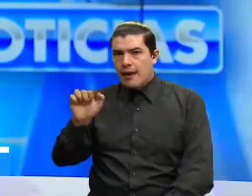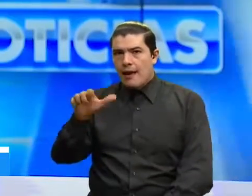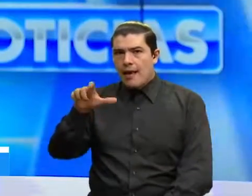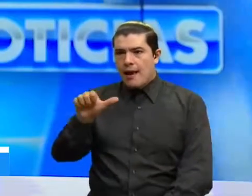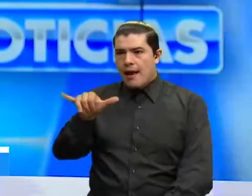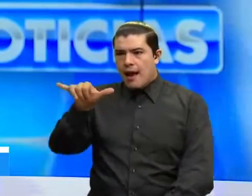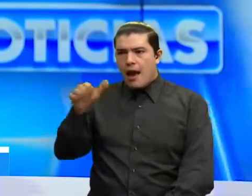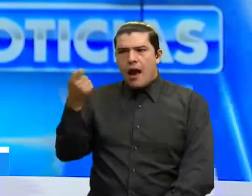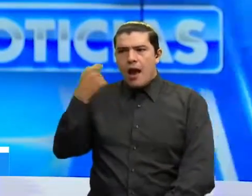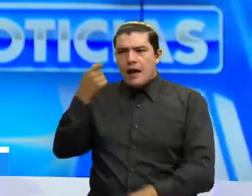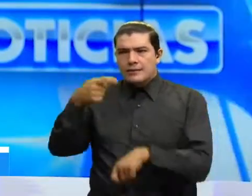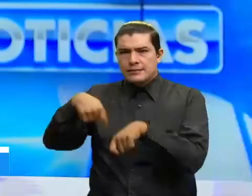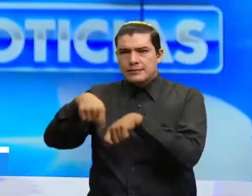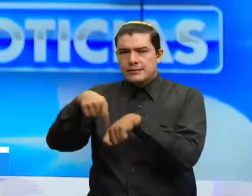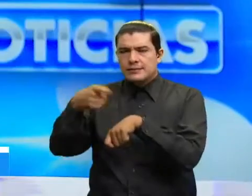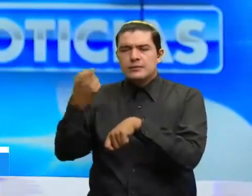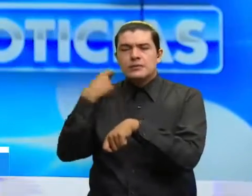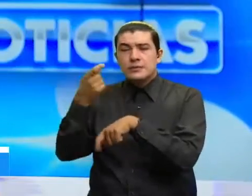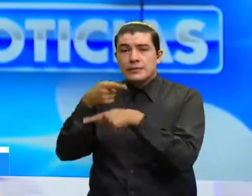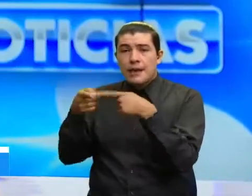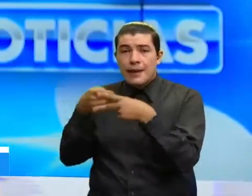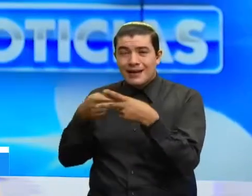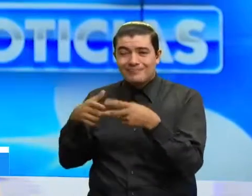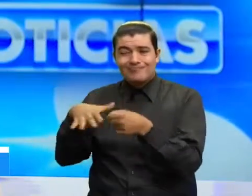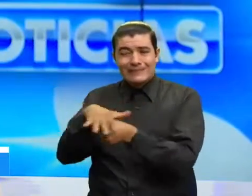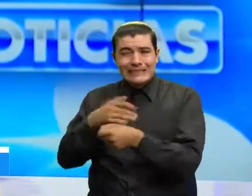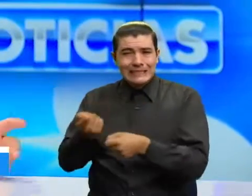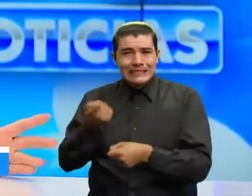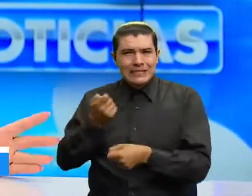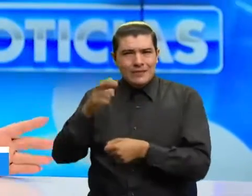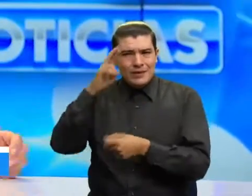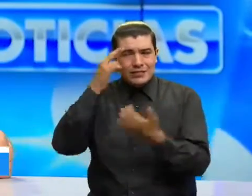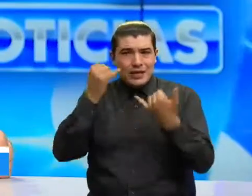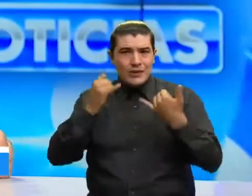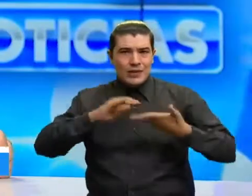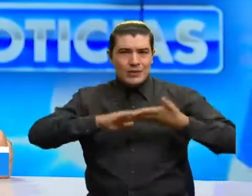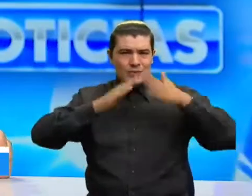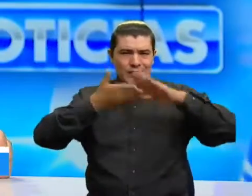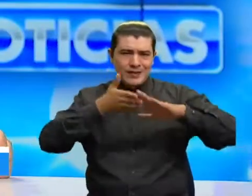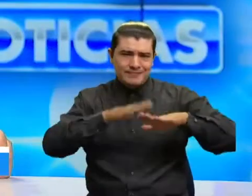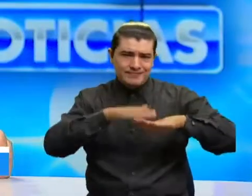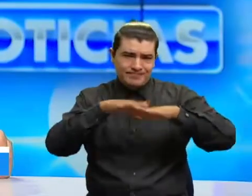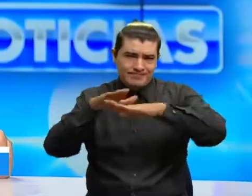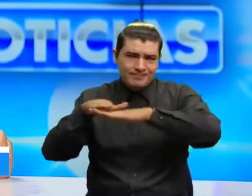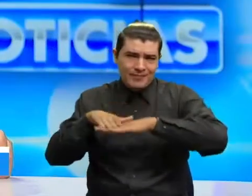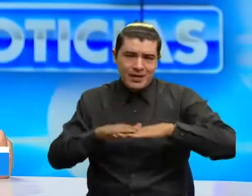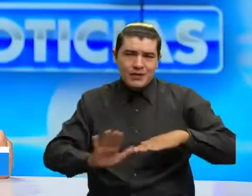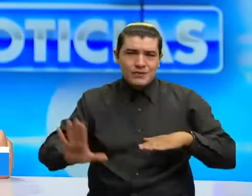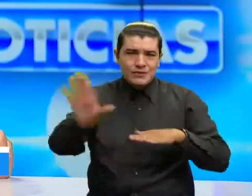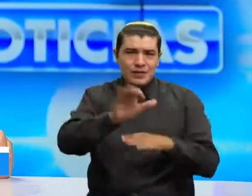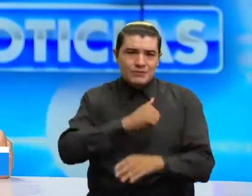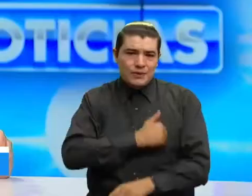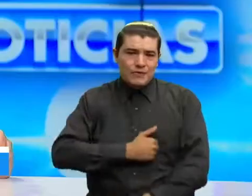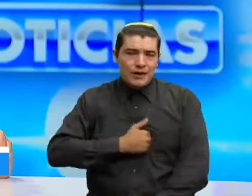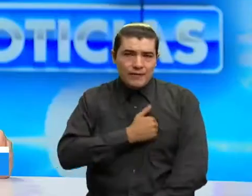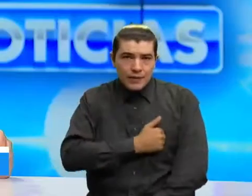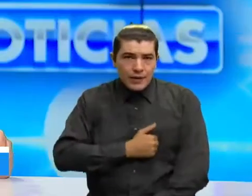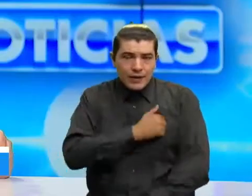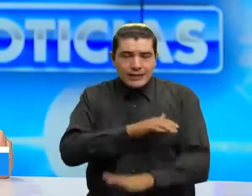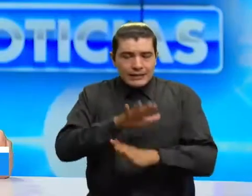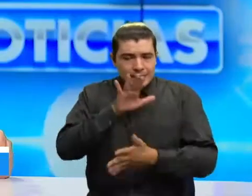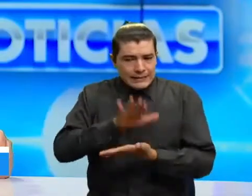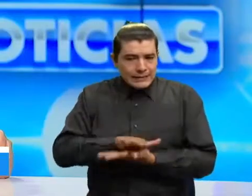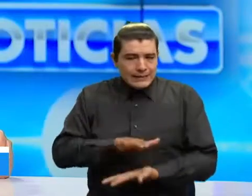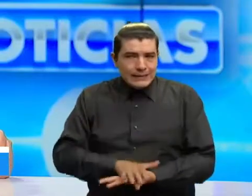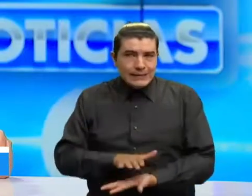las últimas semanas. Las autoridades también hicieron un llamado a mantener la sensatez durante los llamados de emergencia, evitando